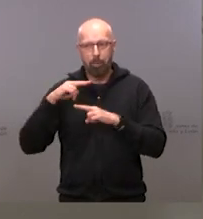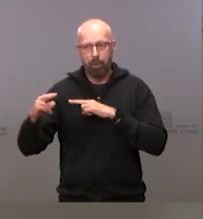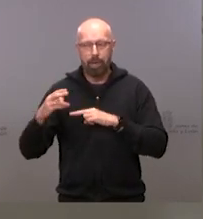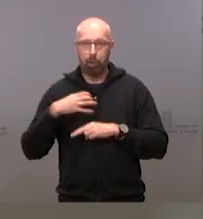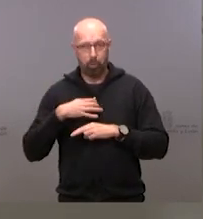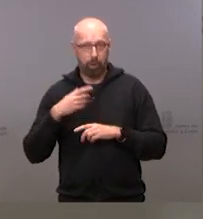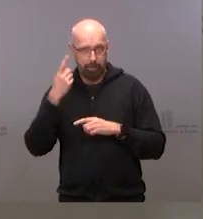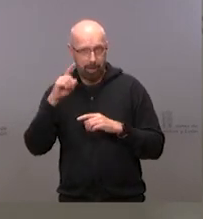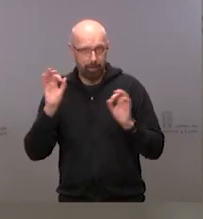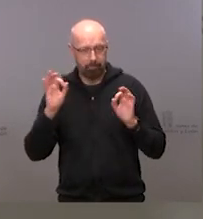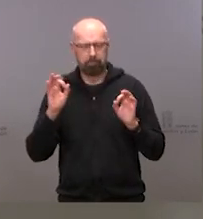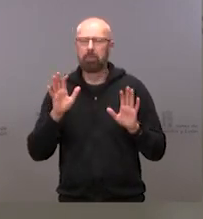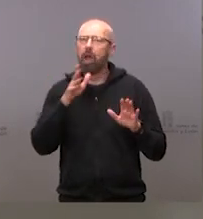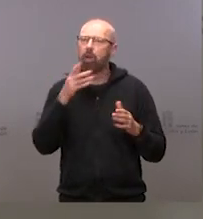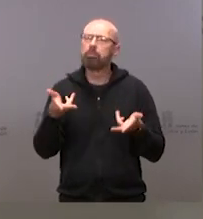a su disposición